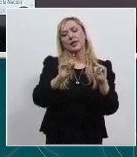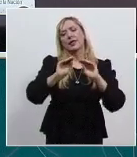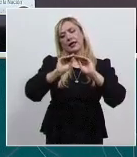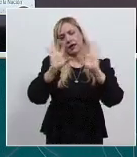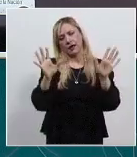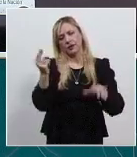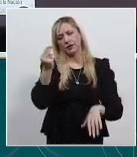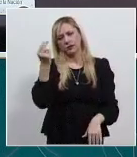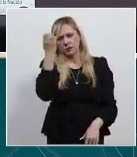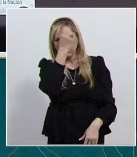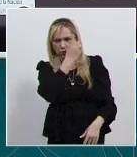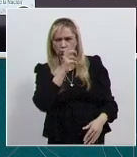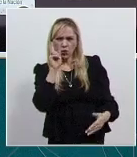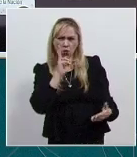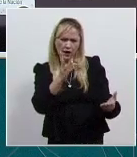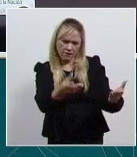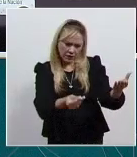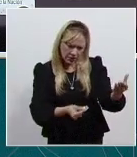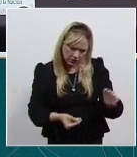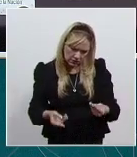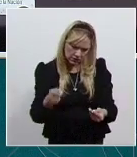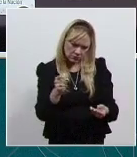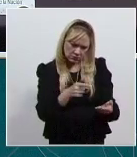de valoración de pruebas que